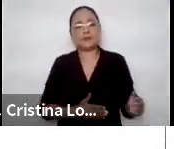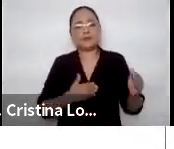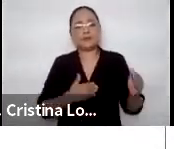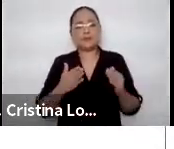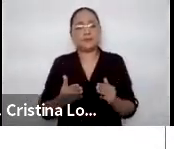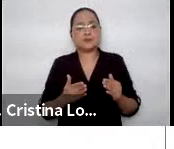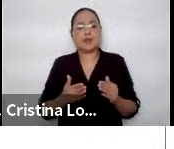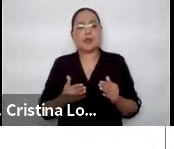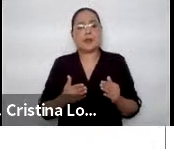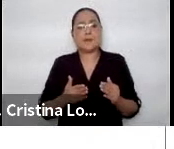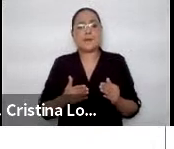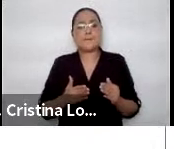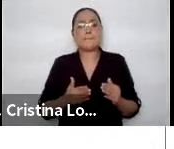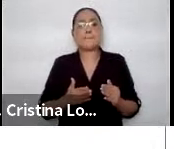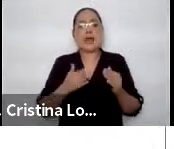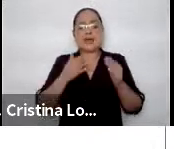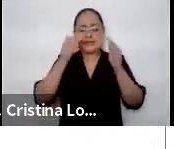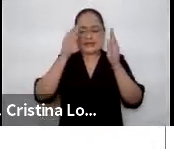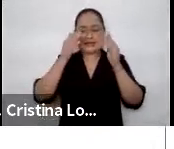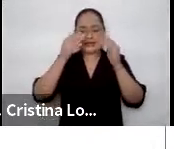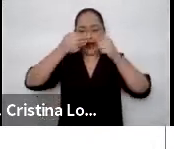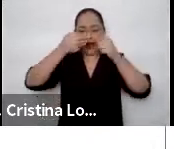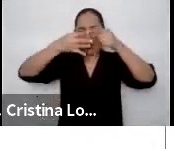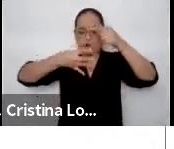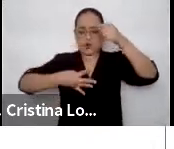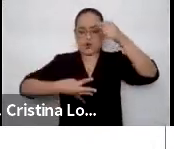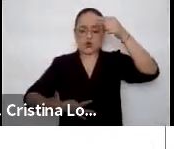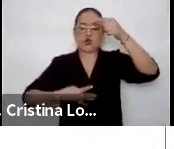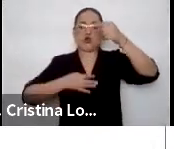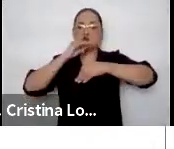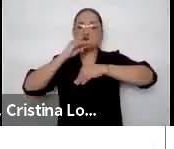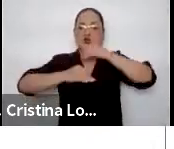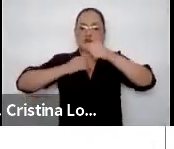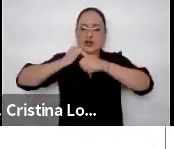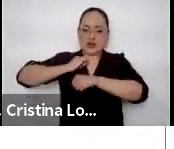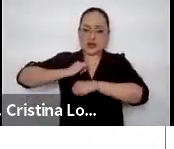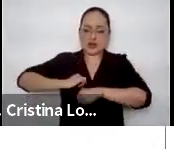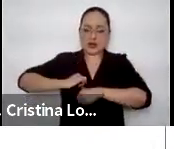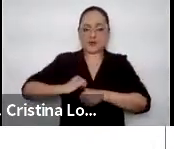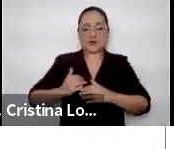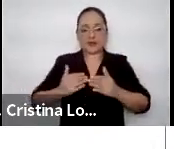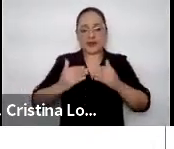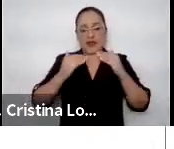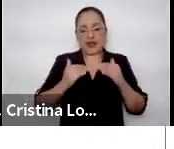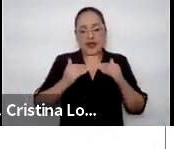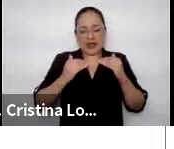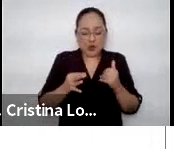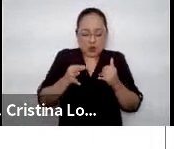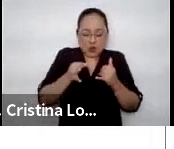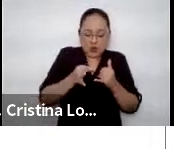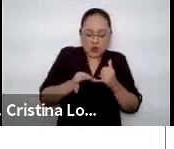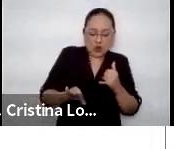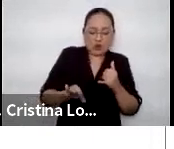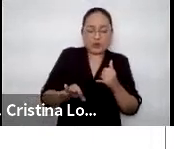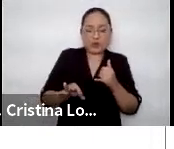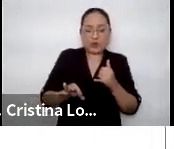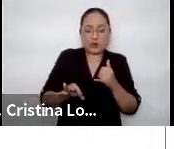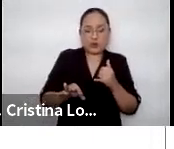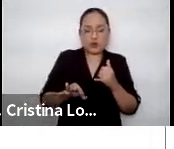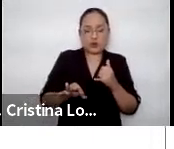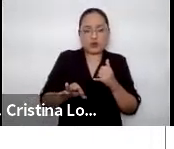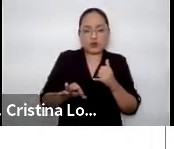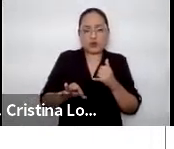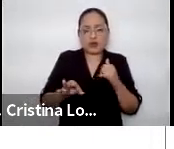la jurisprudencia del pleno obliga a todas estas autoridades. Ahora, si nos vamos hasta la parte inferior de